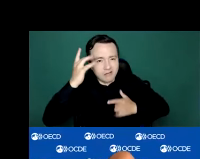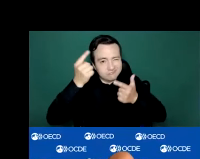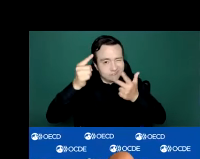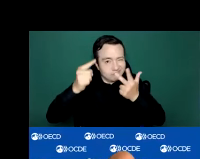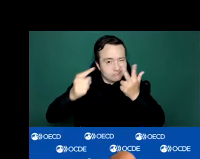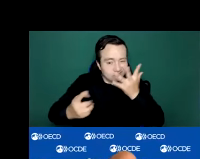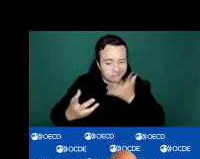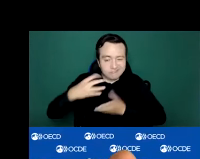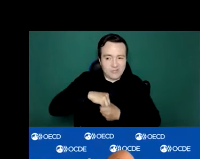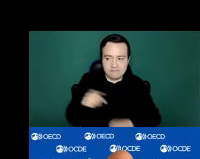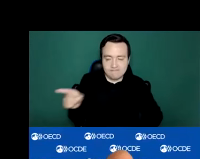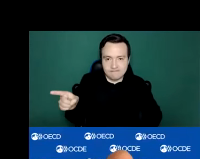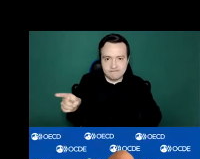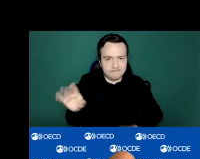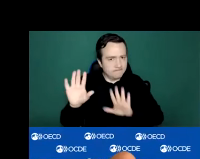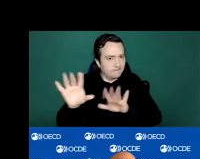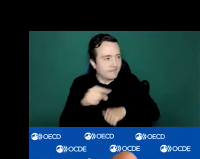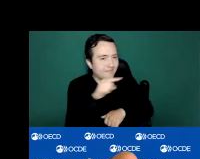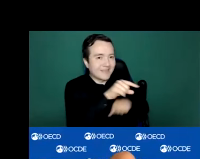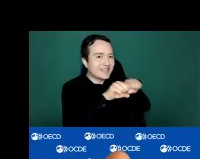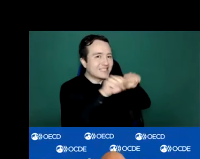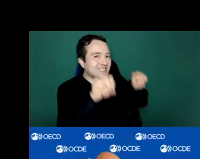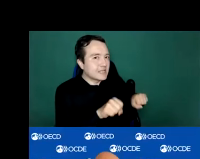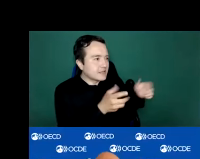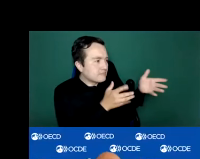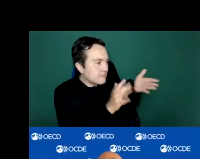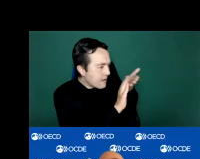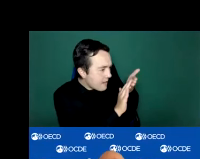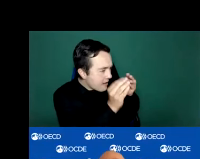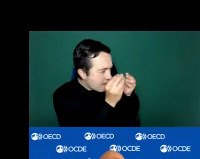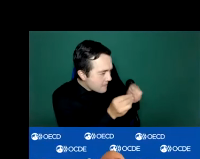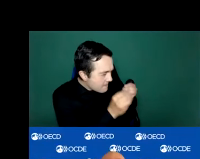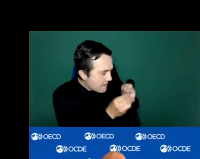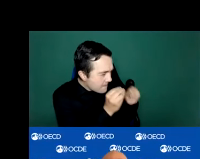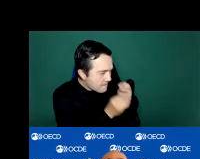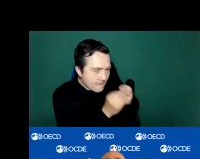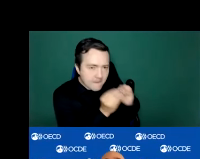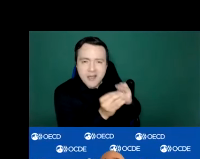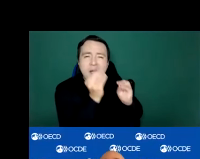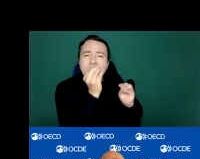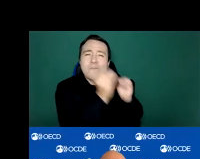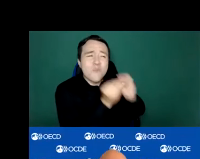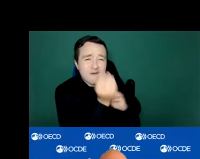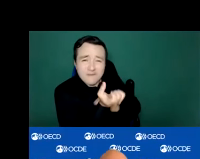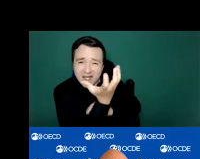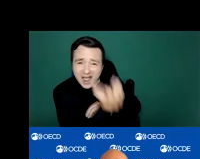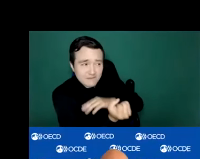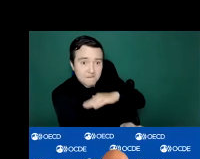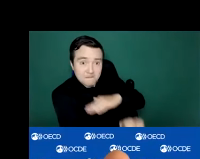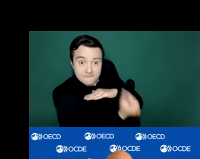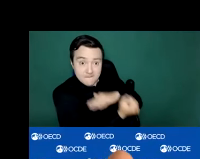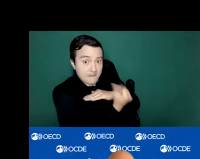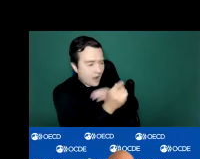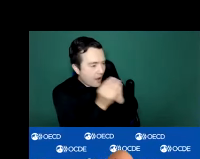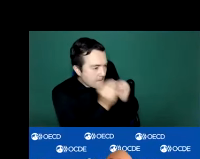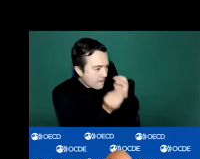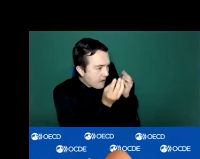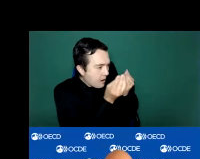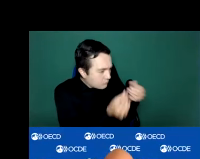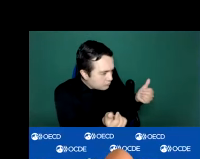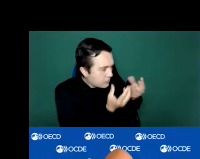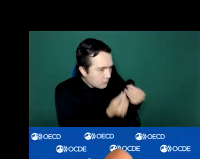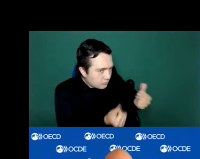un mejor sistema de atención médica con menos problemas más adelante. Y aquí es donde la atención primaria puede actuar y tendría que